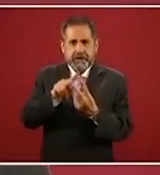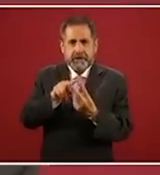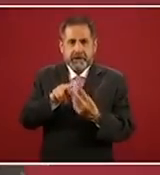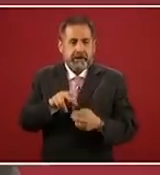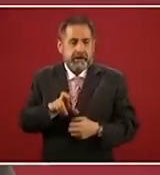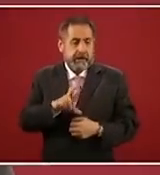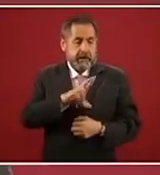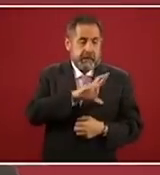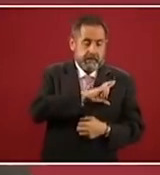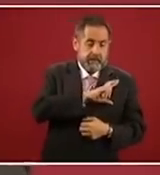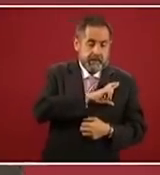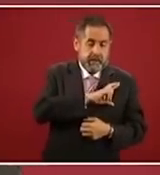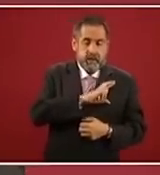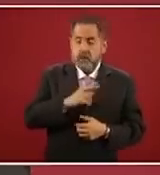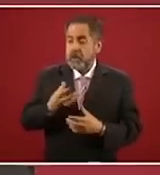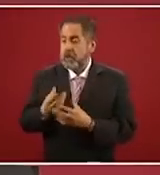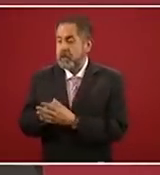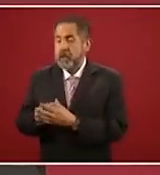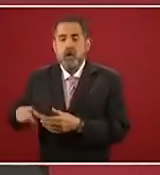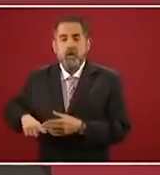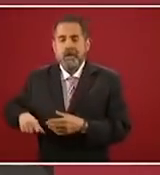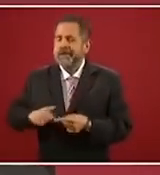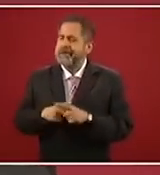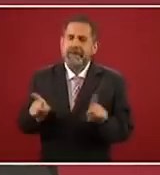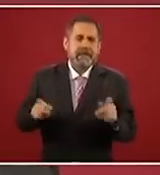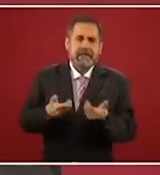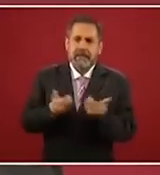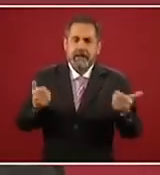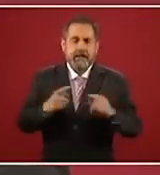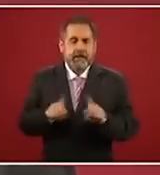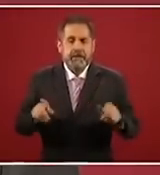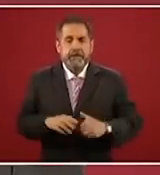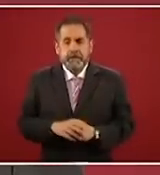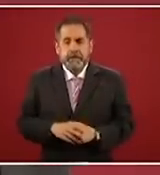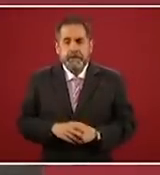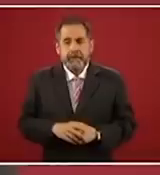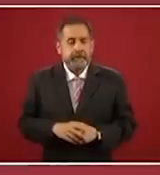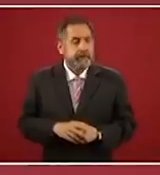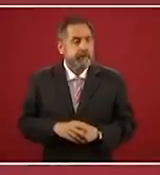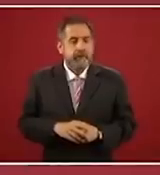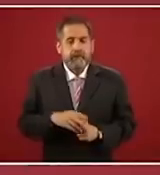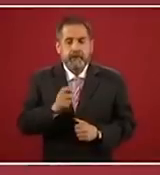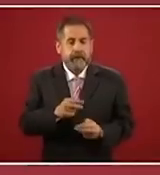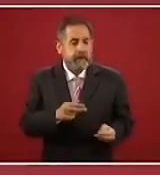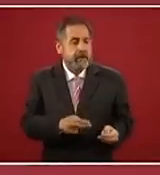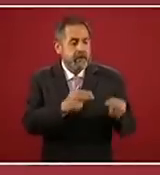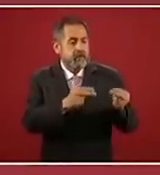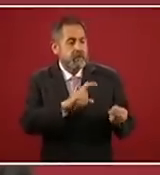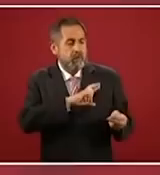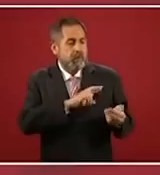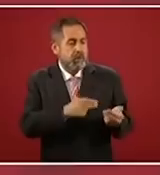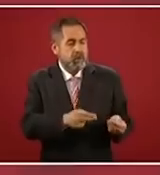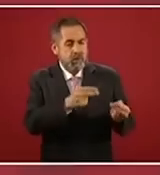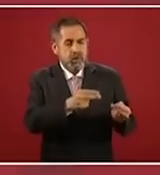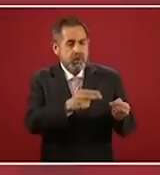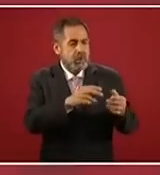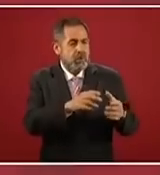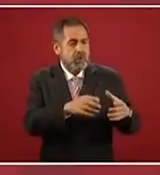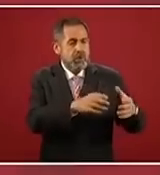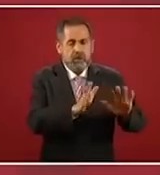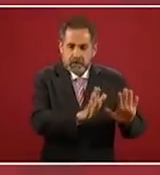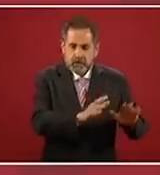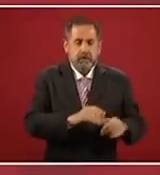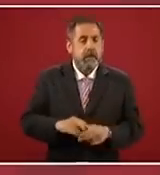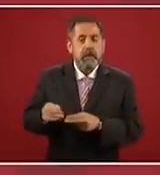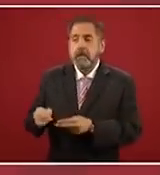privado y el servicio público. Los negocios privados y los